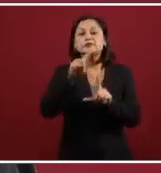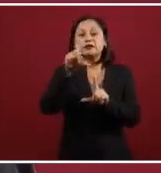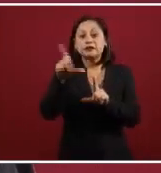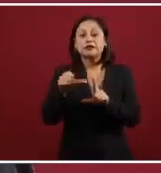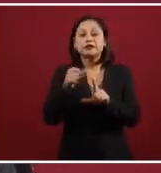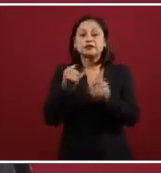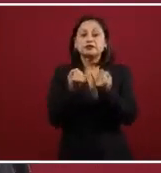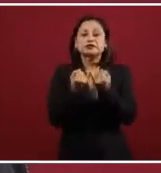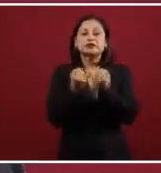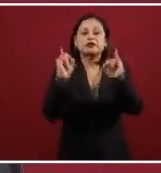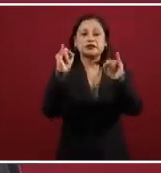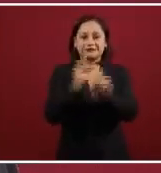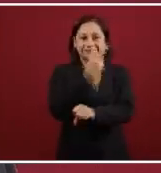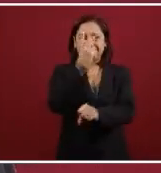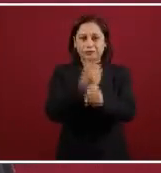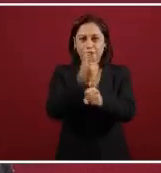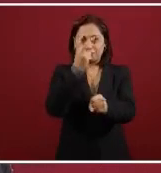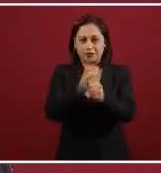independencia de México.